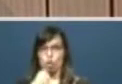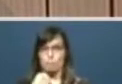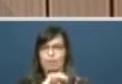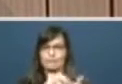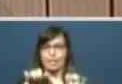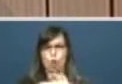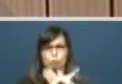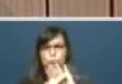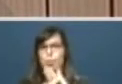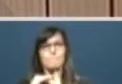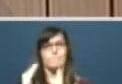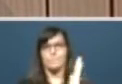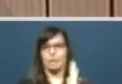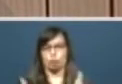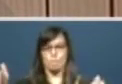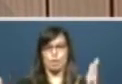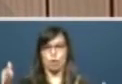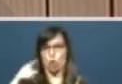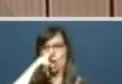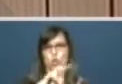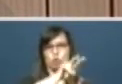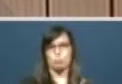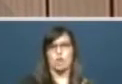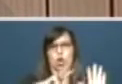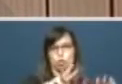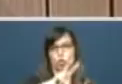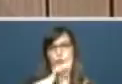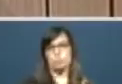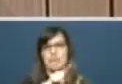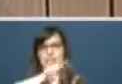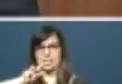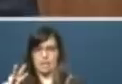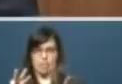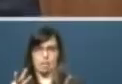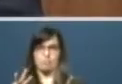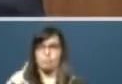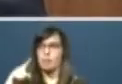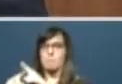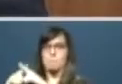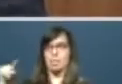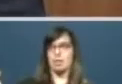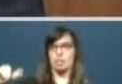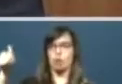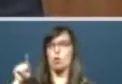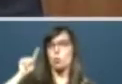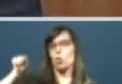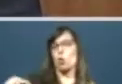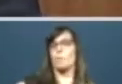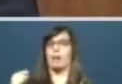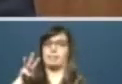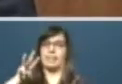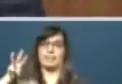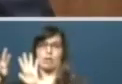y 2013 el -1 11% anual frente a la media del -1 38%